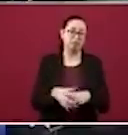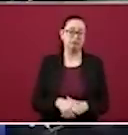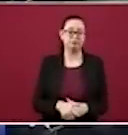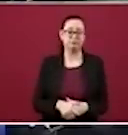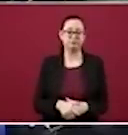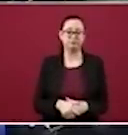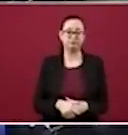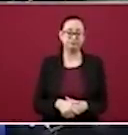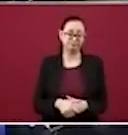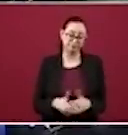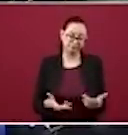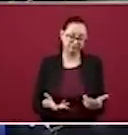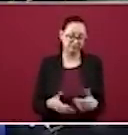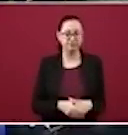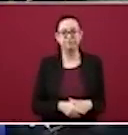y por eso